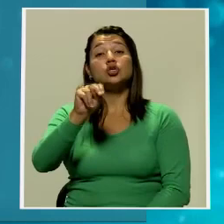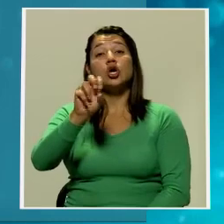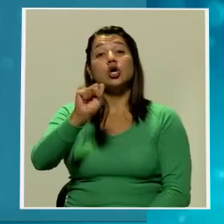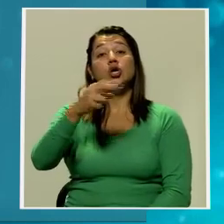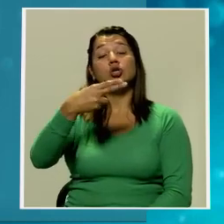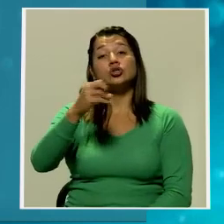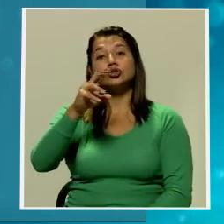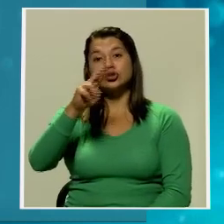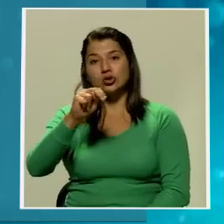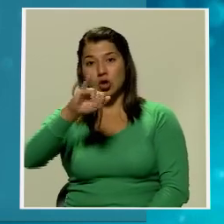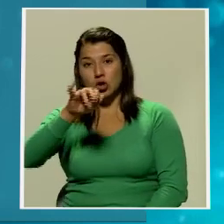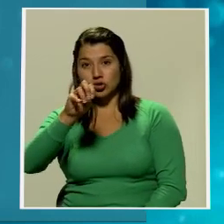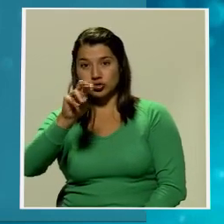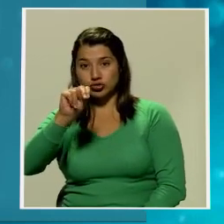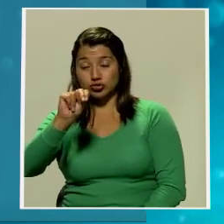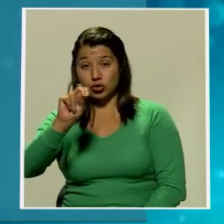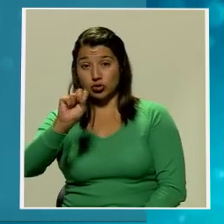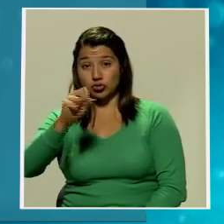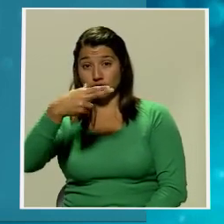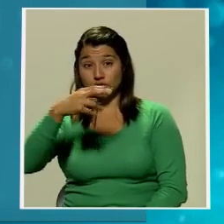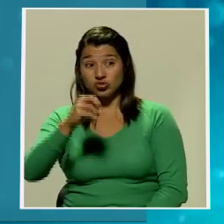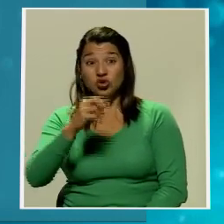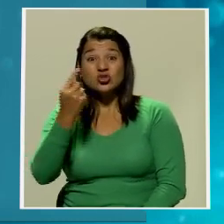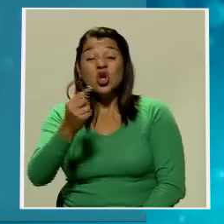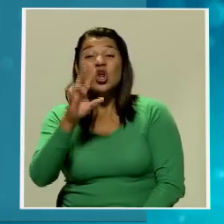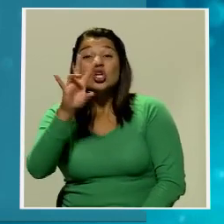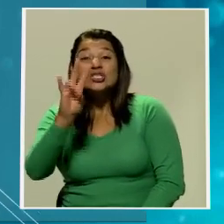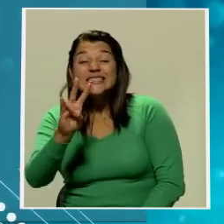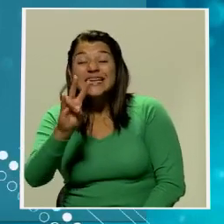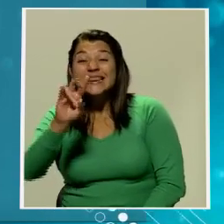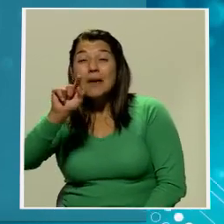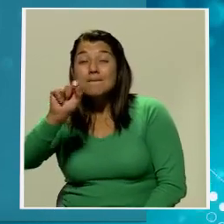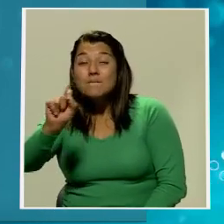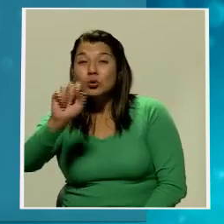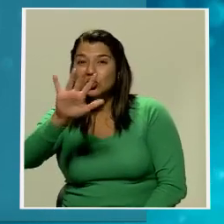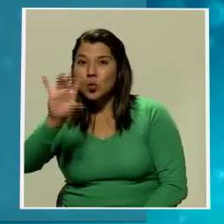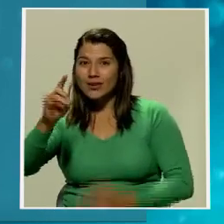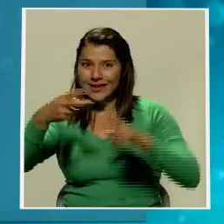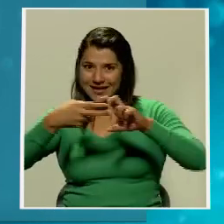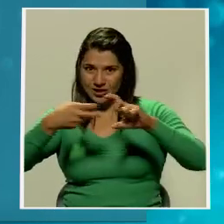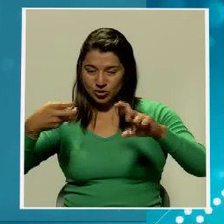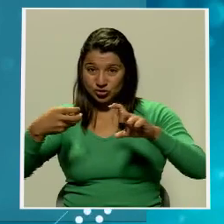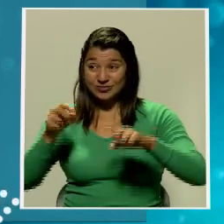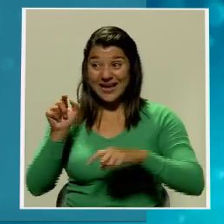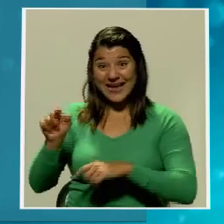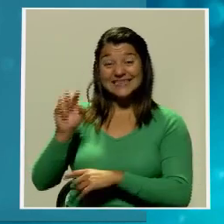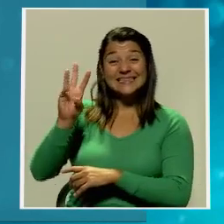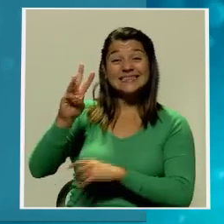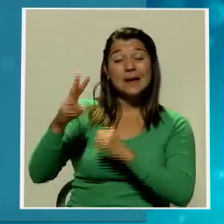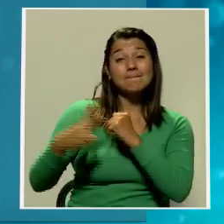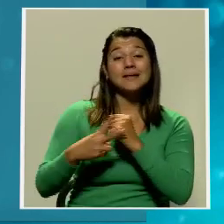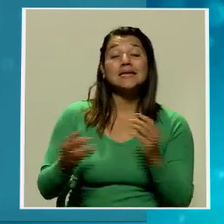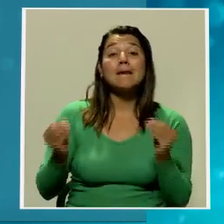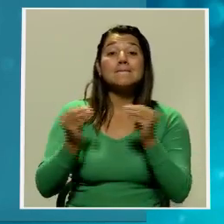costaría 7,58 euros, y es 6 veces más cara que el precio de la vacuna